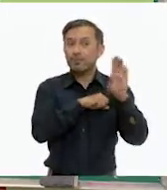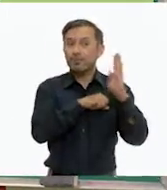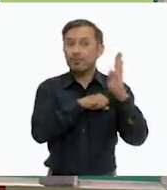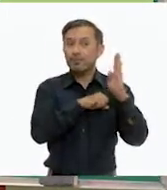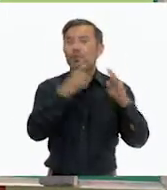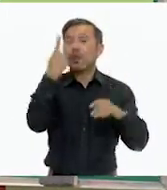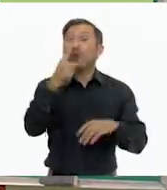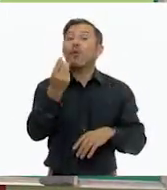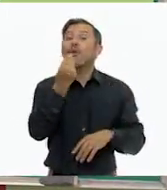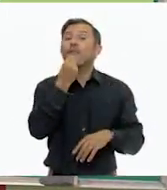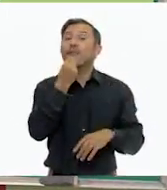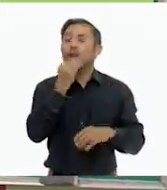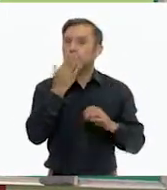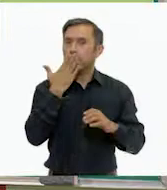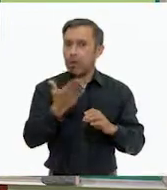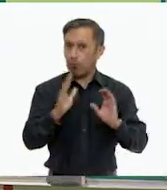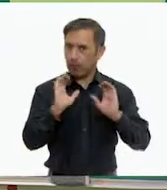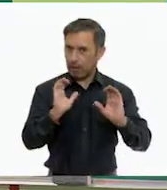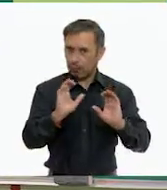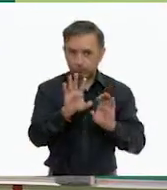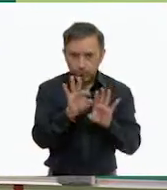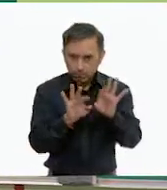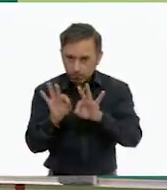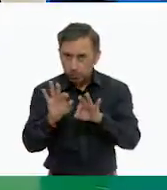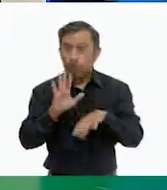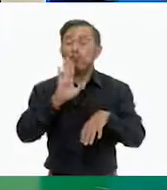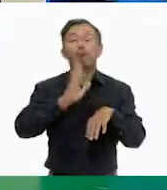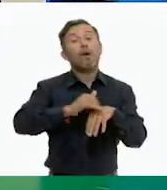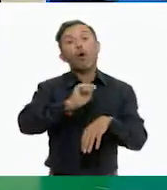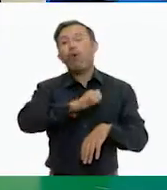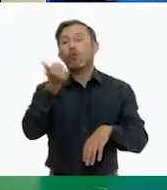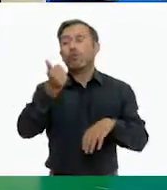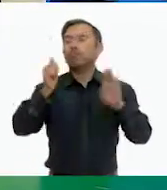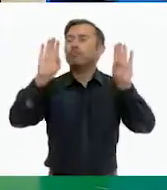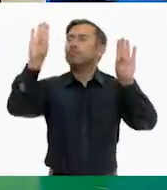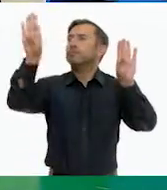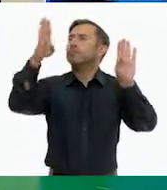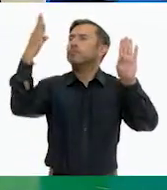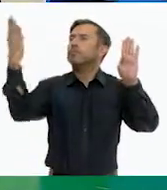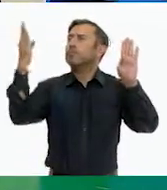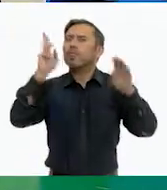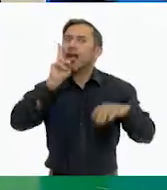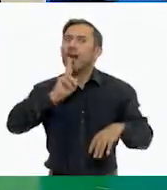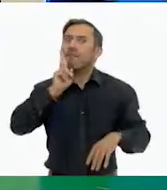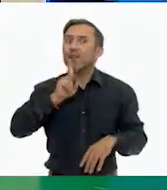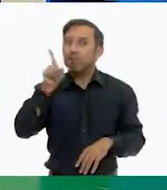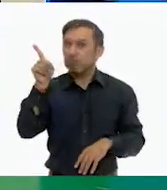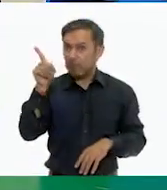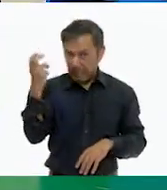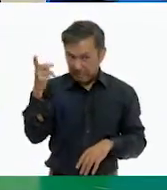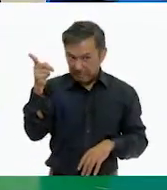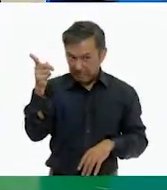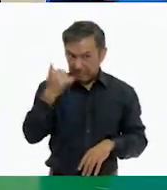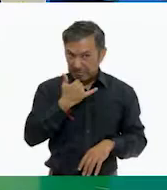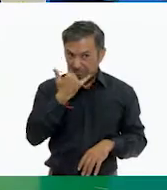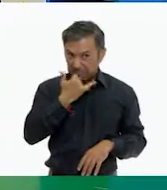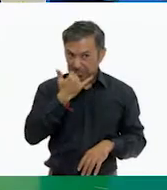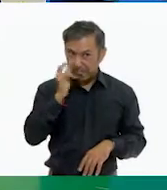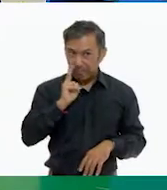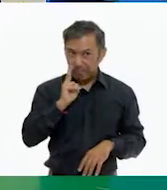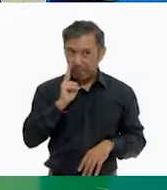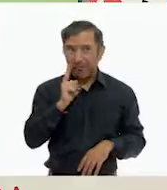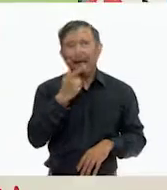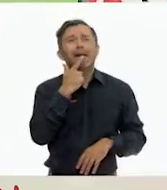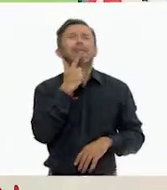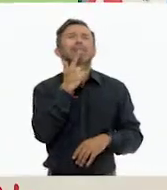de la alimentación. Ahora voy a destapar otro, a ver, ¿será este, maestra? Ay, ¿no me puedes